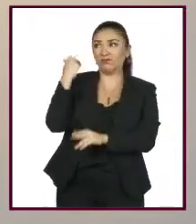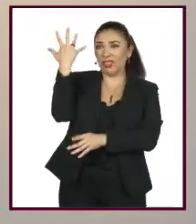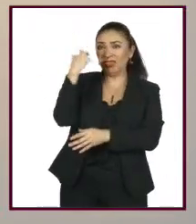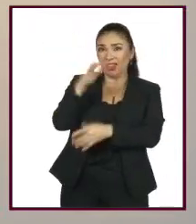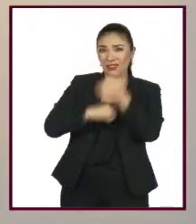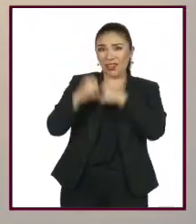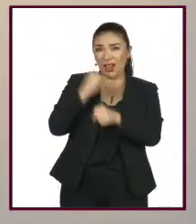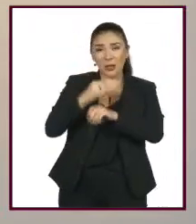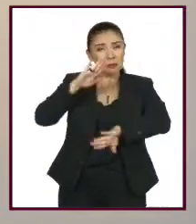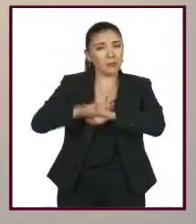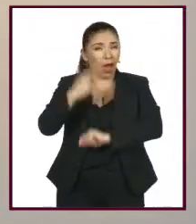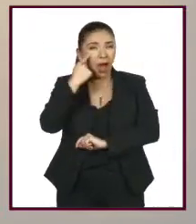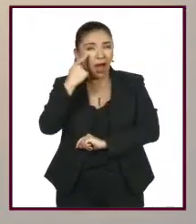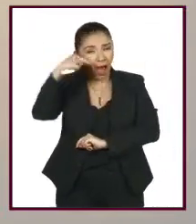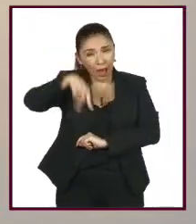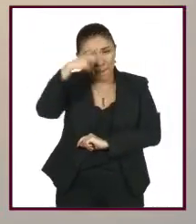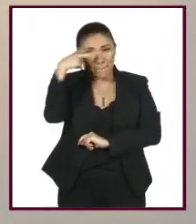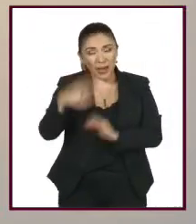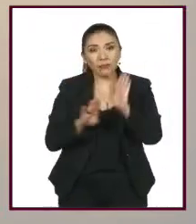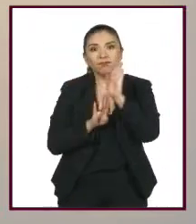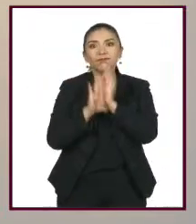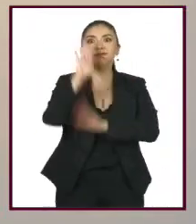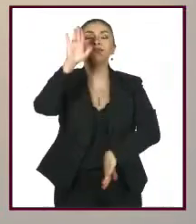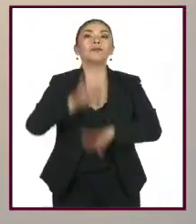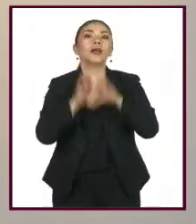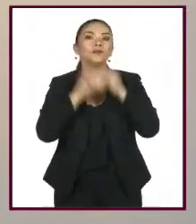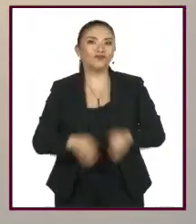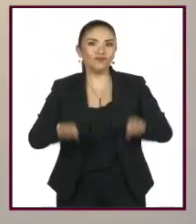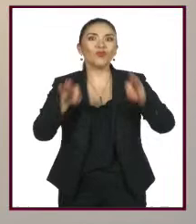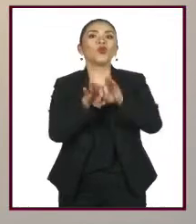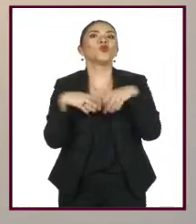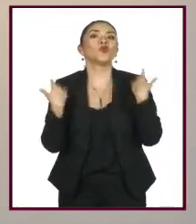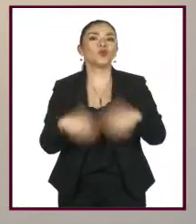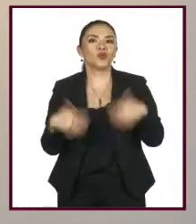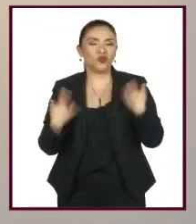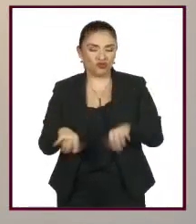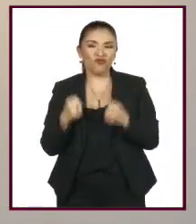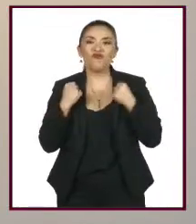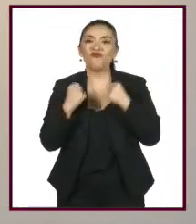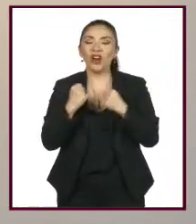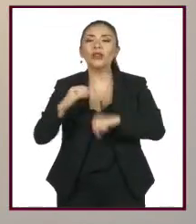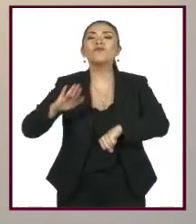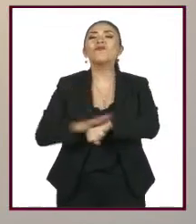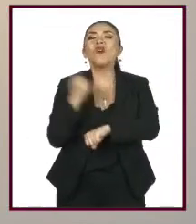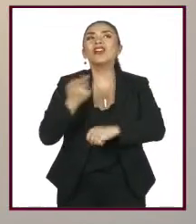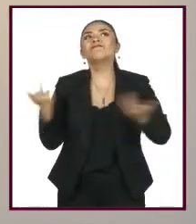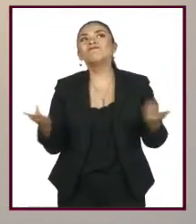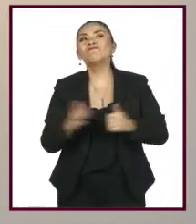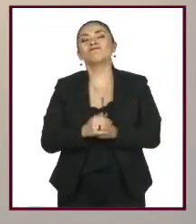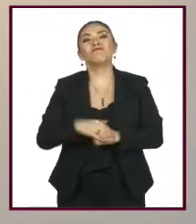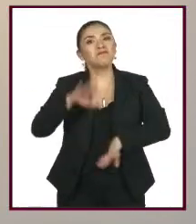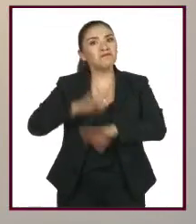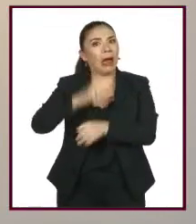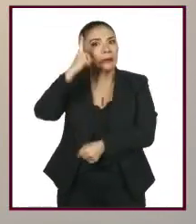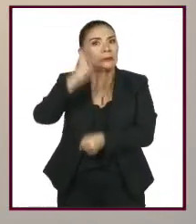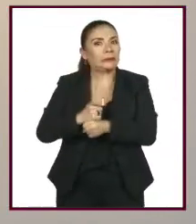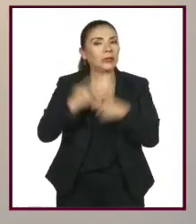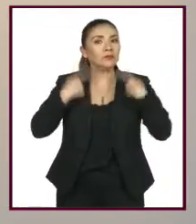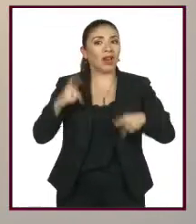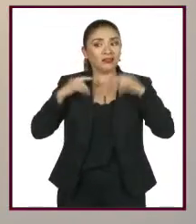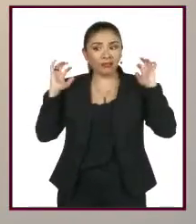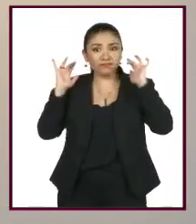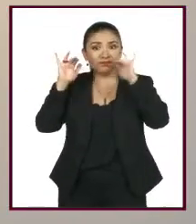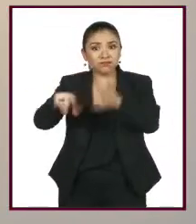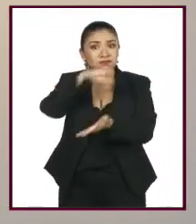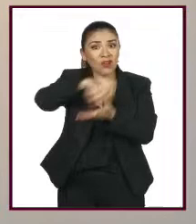década, sobre todo aquí en México, ha cobrado una importancia pues abismal por su prevalencia y consumo